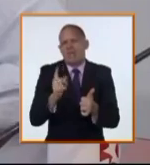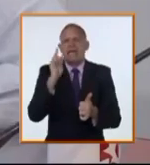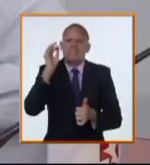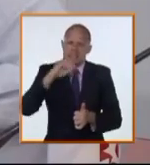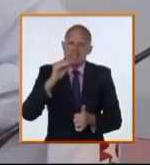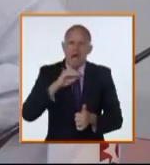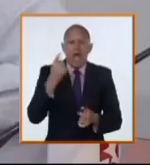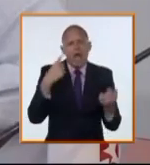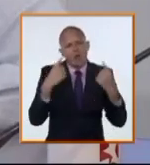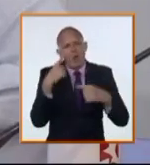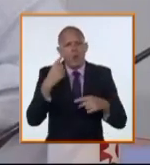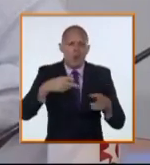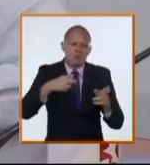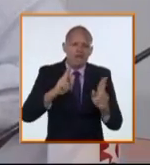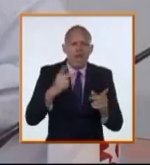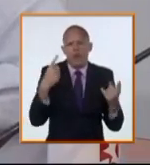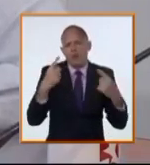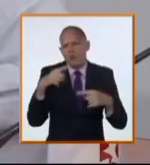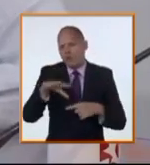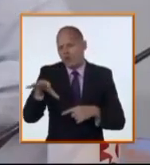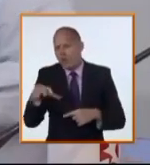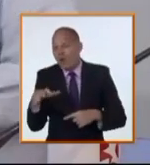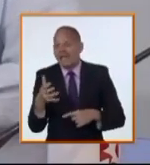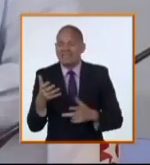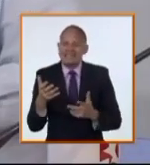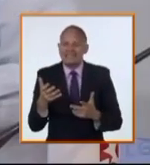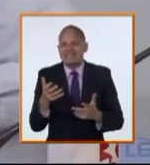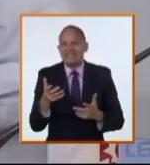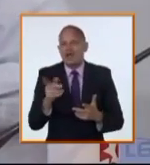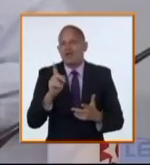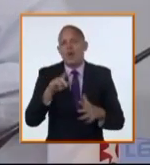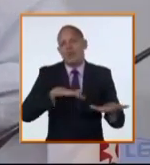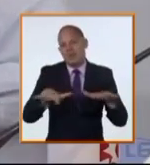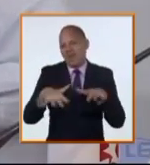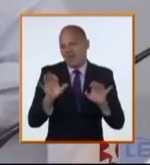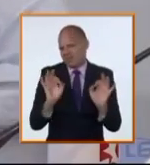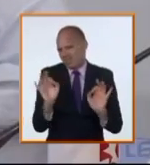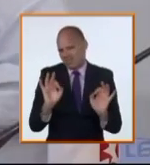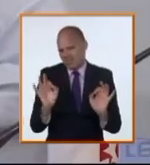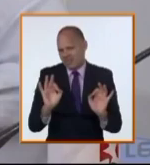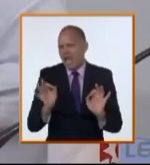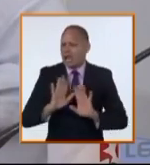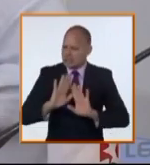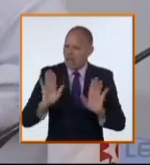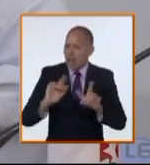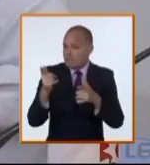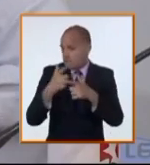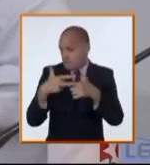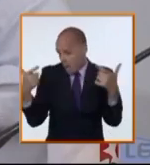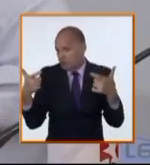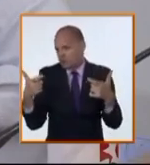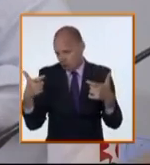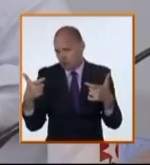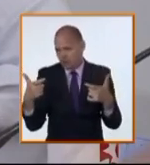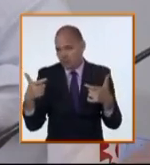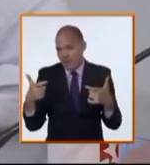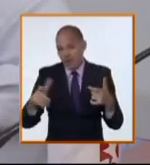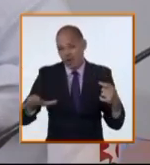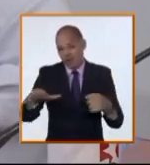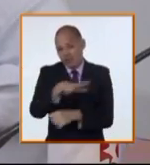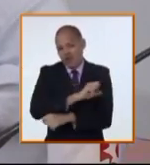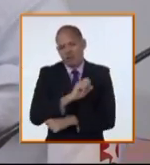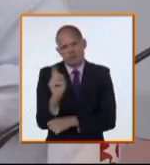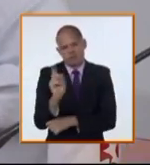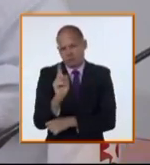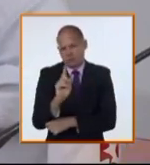un momento en que estamos creando condiciones Si bien Es cierto que tenemos un camino andado eso no nos puede llamar a la